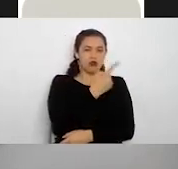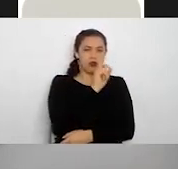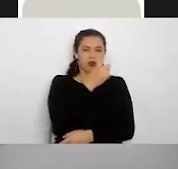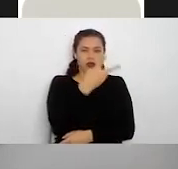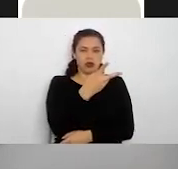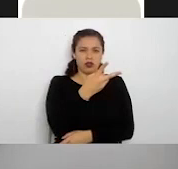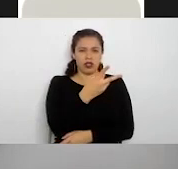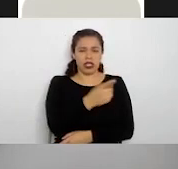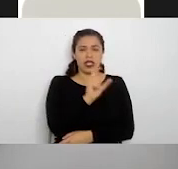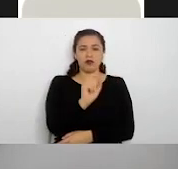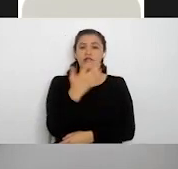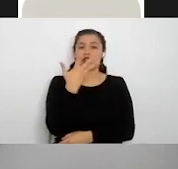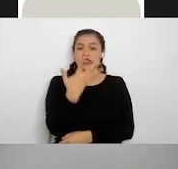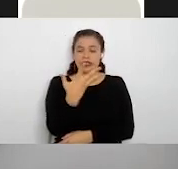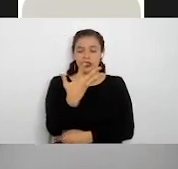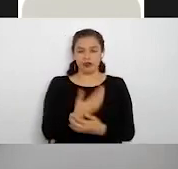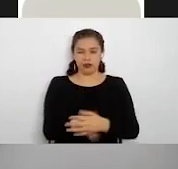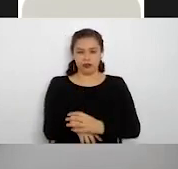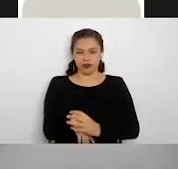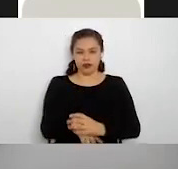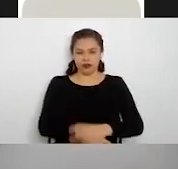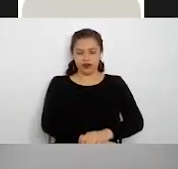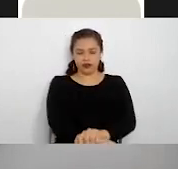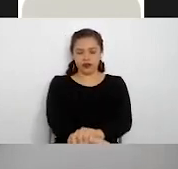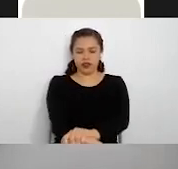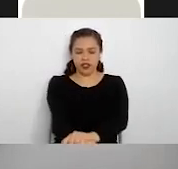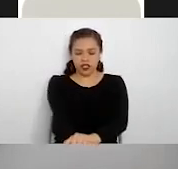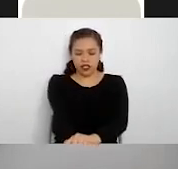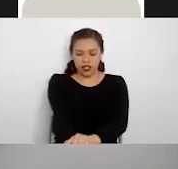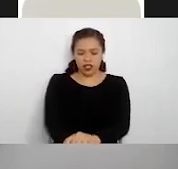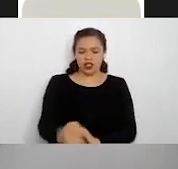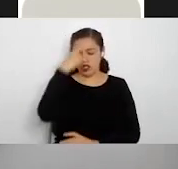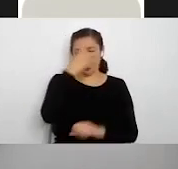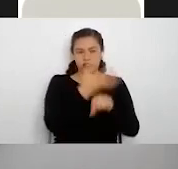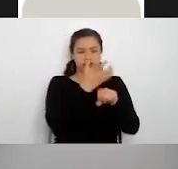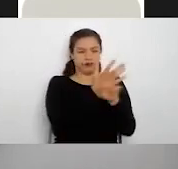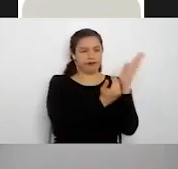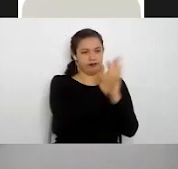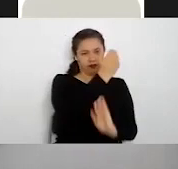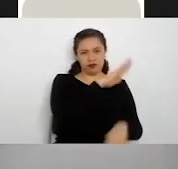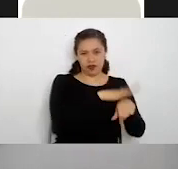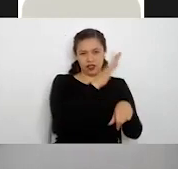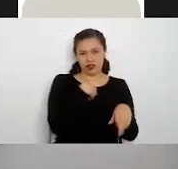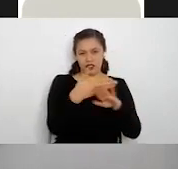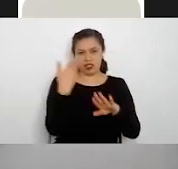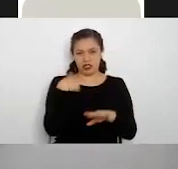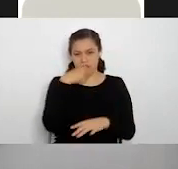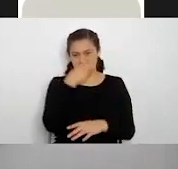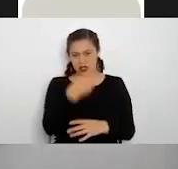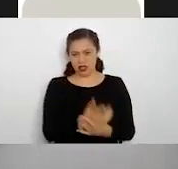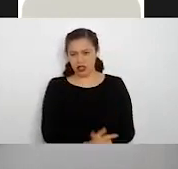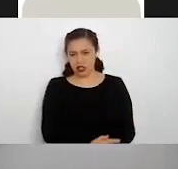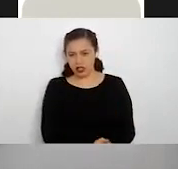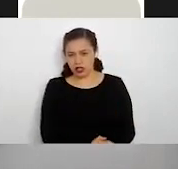del 0.5. Yo creo que el crecimiento de Estados Unidos puede ser más alto por las razones que comenté.